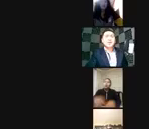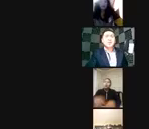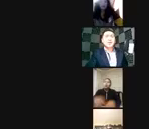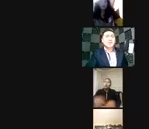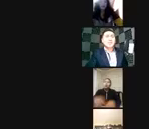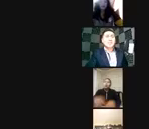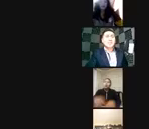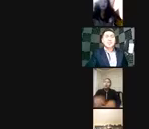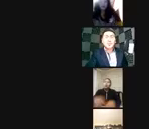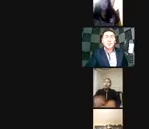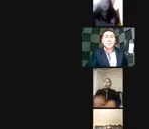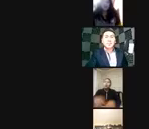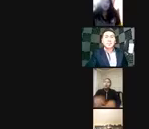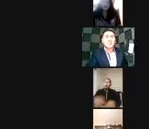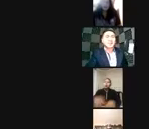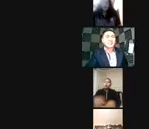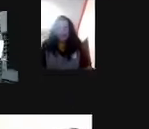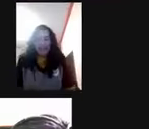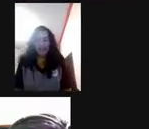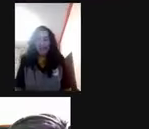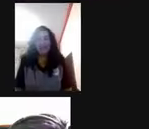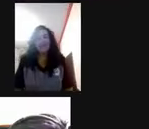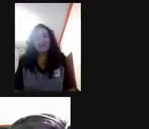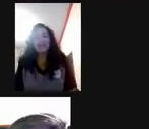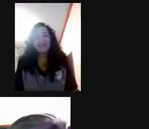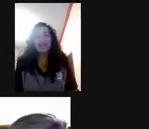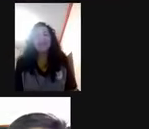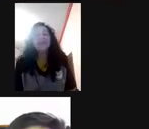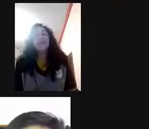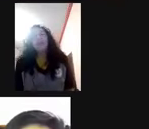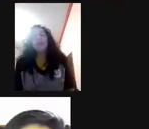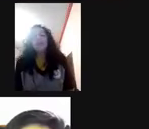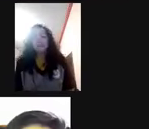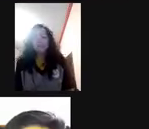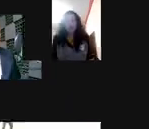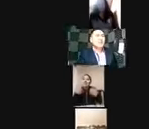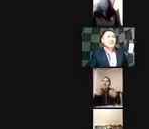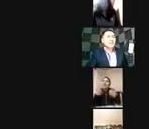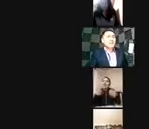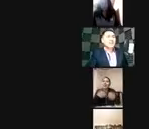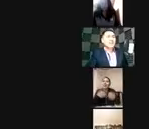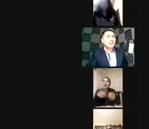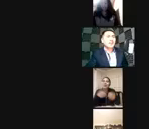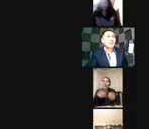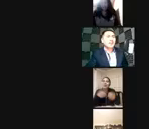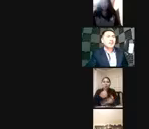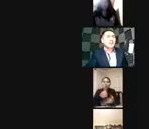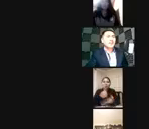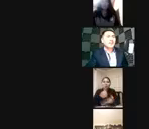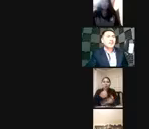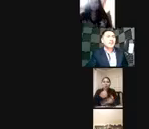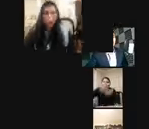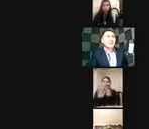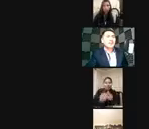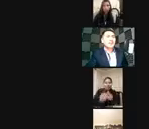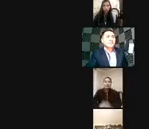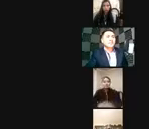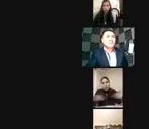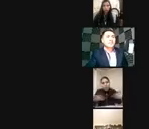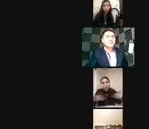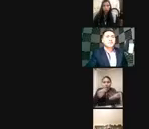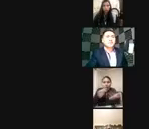¿Qué nos puede ayudar a responder la última pregunta? Bueno, la última, ¿no? Muy importante, sí. Pues,